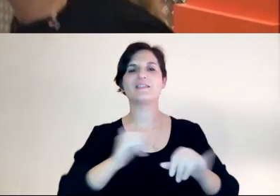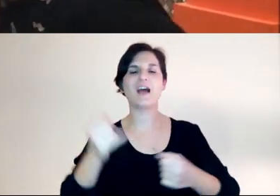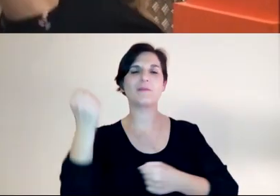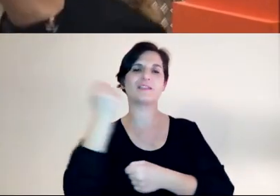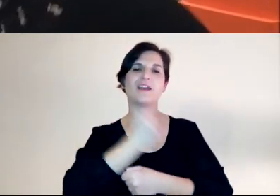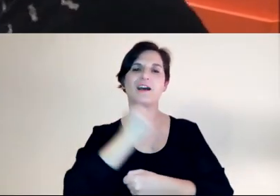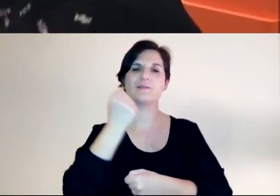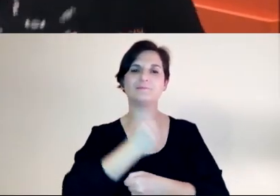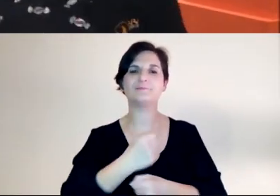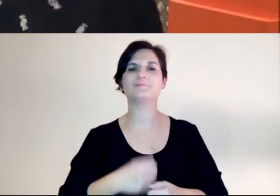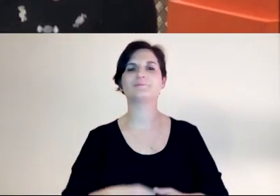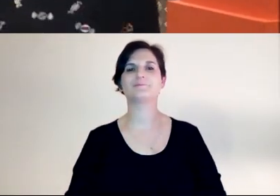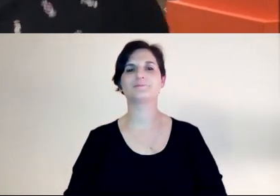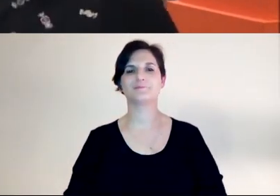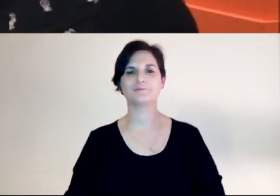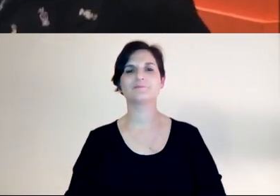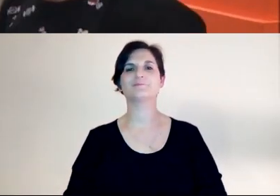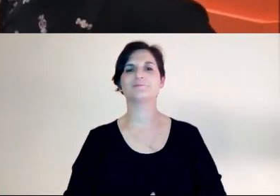¡Feliz Navidad!